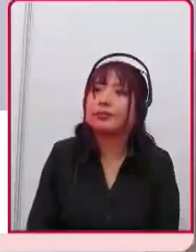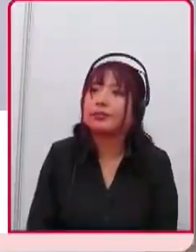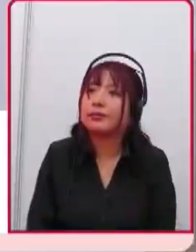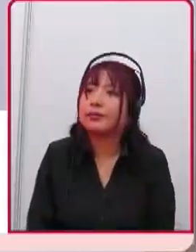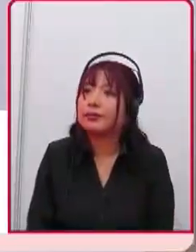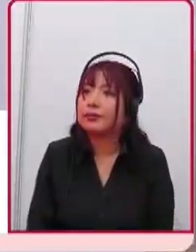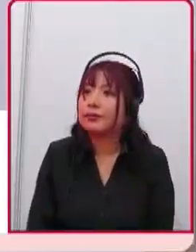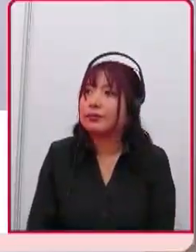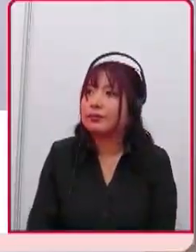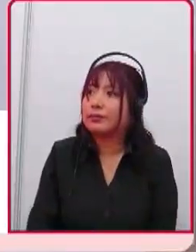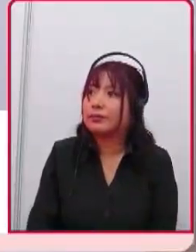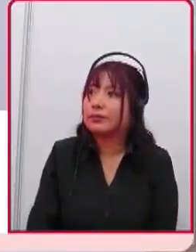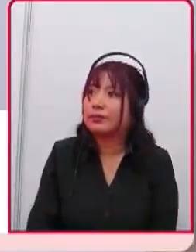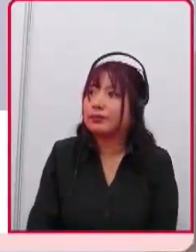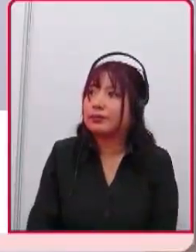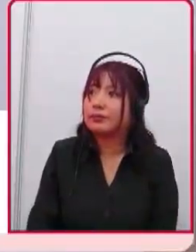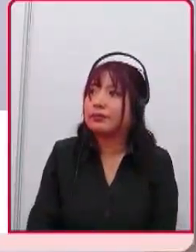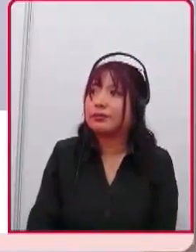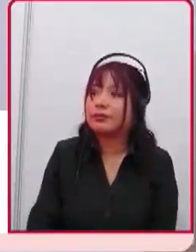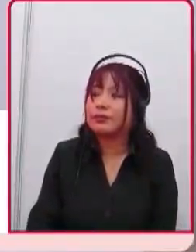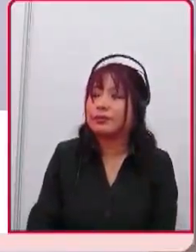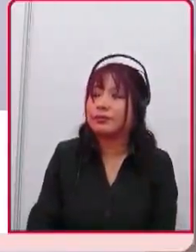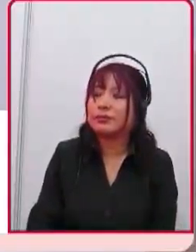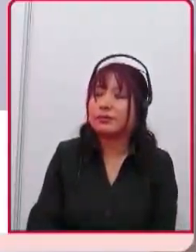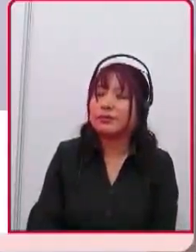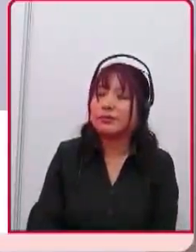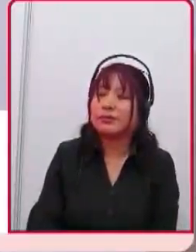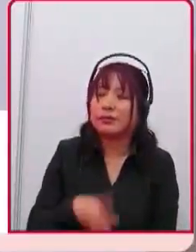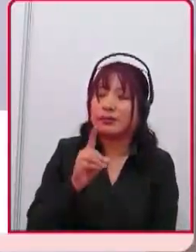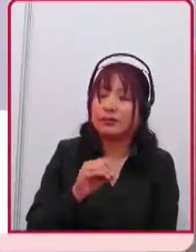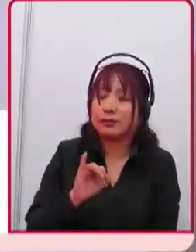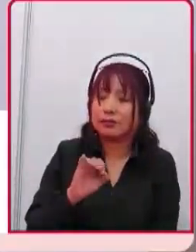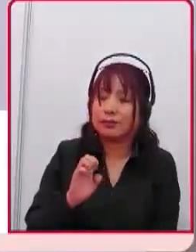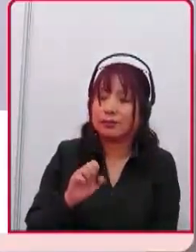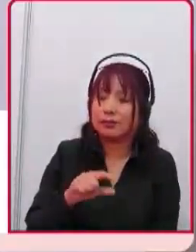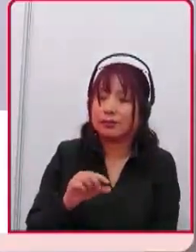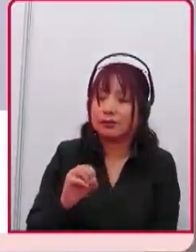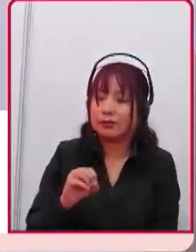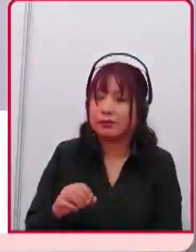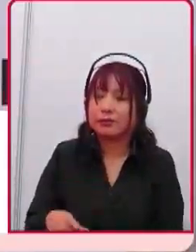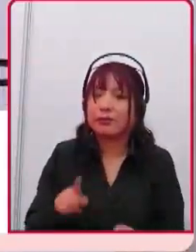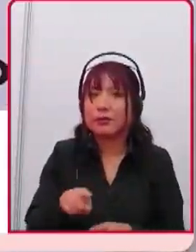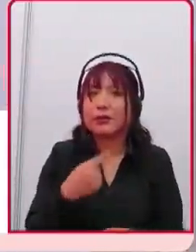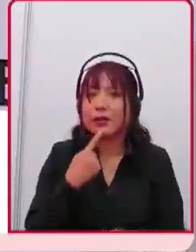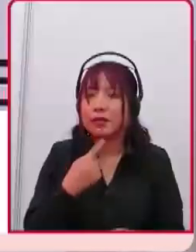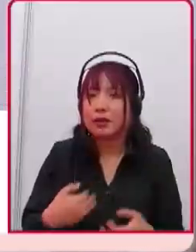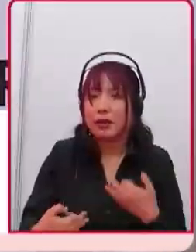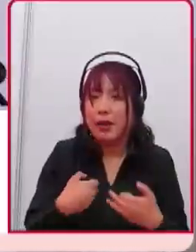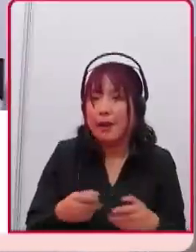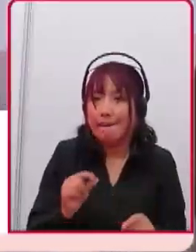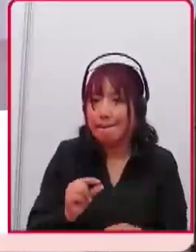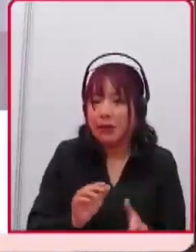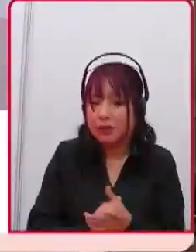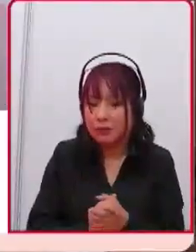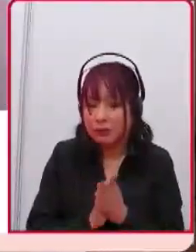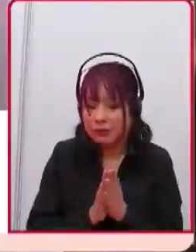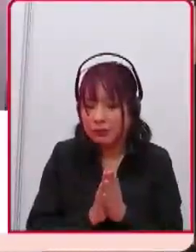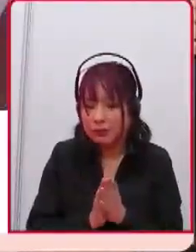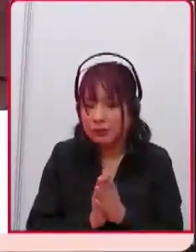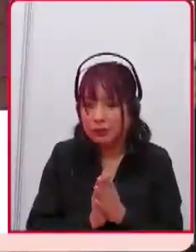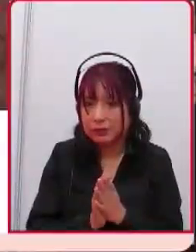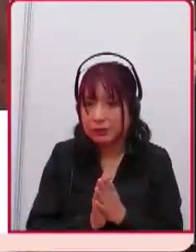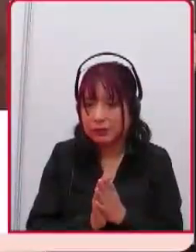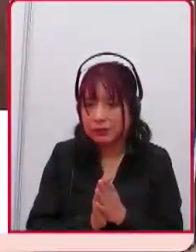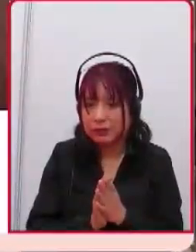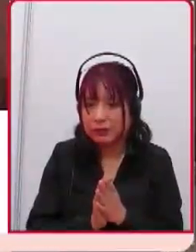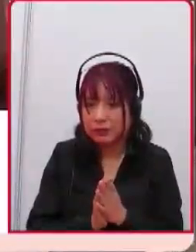Diego, ¿alguna consulta? Diego, coméntanos un poco de nuestro lado,